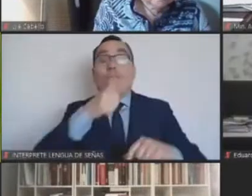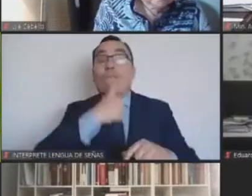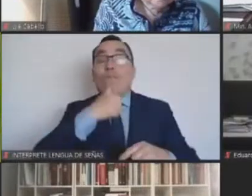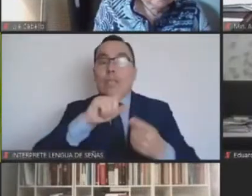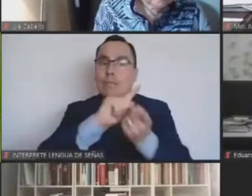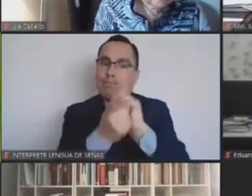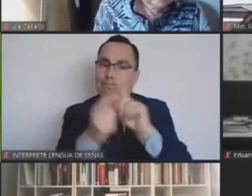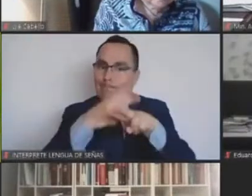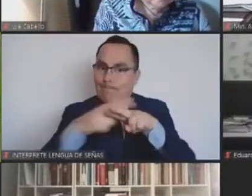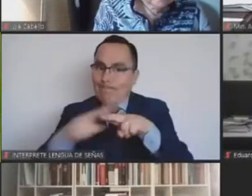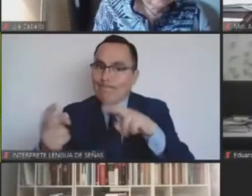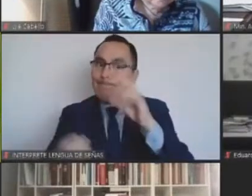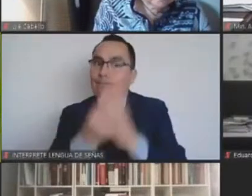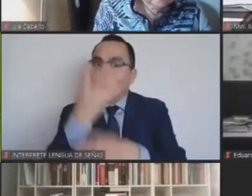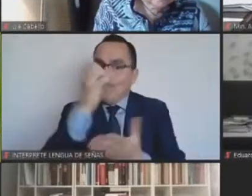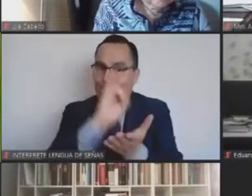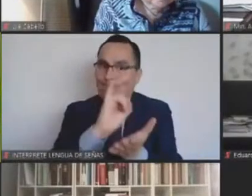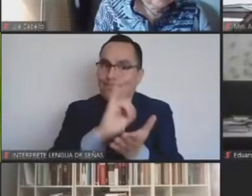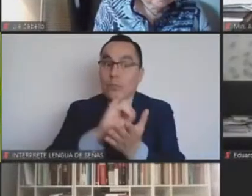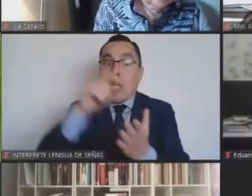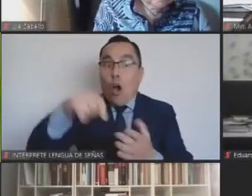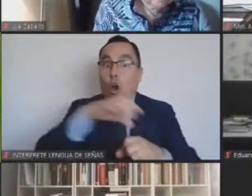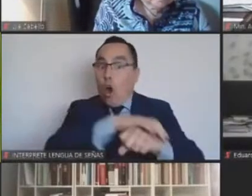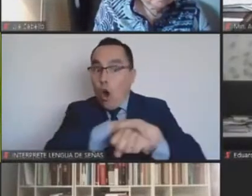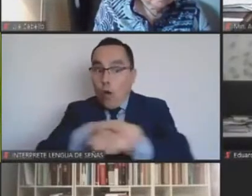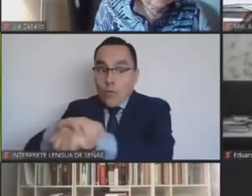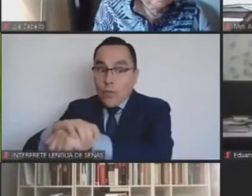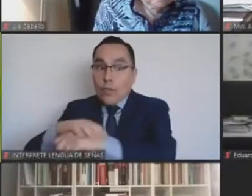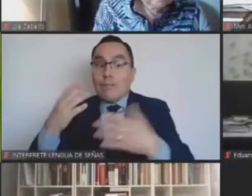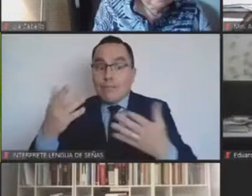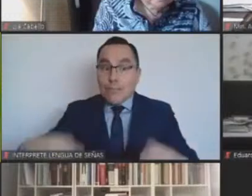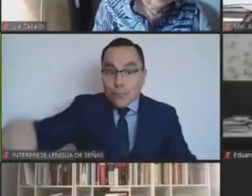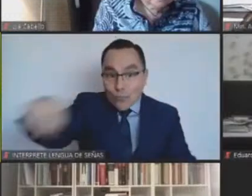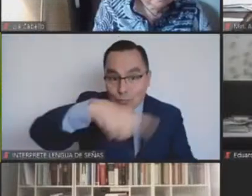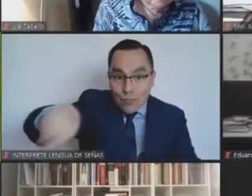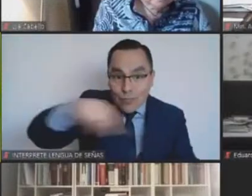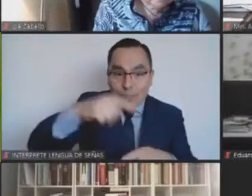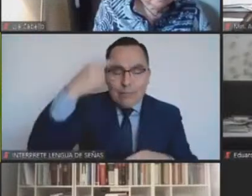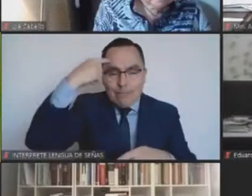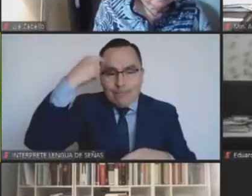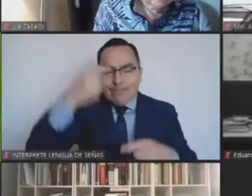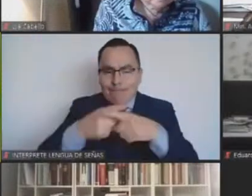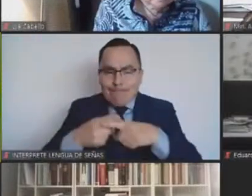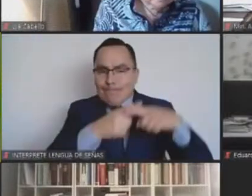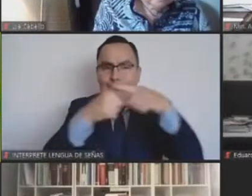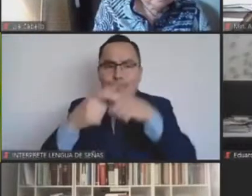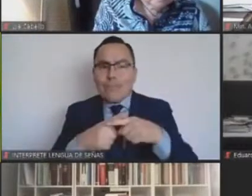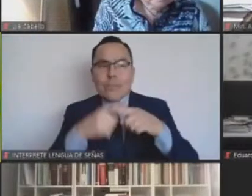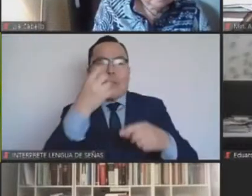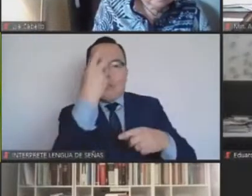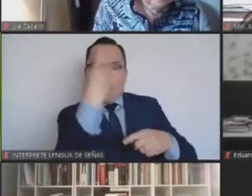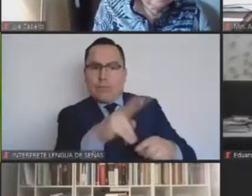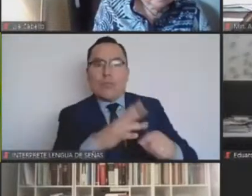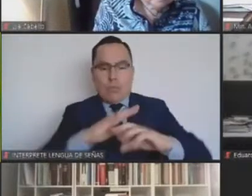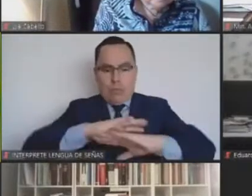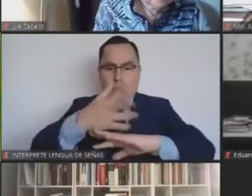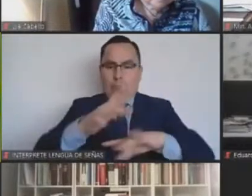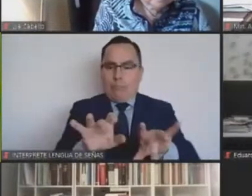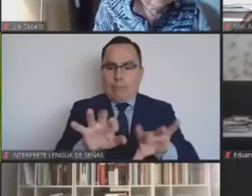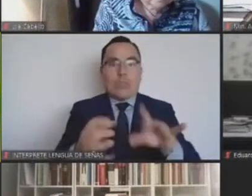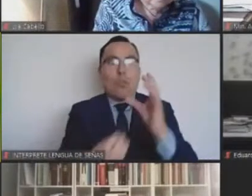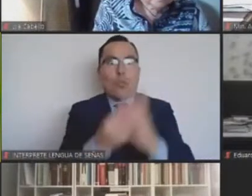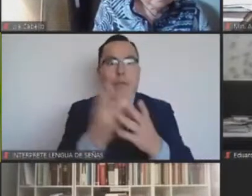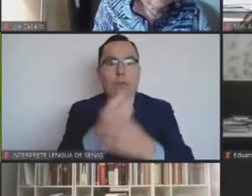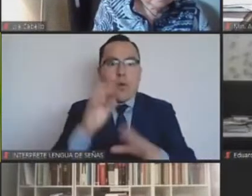institucional, obligándonos a socializarnos en terminologías propias de la cultura digital, como los